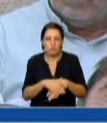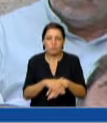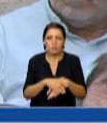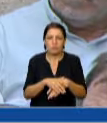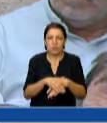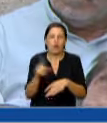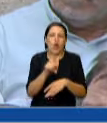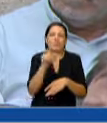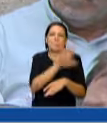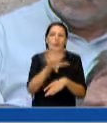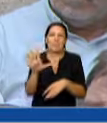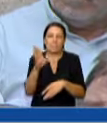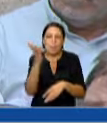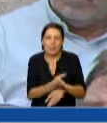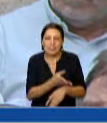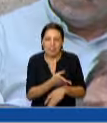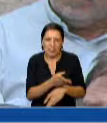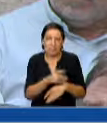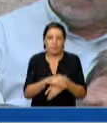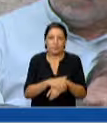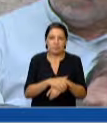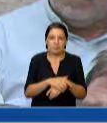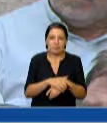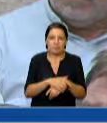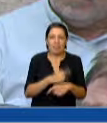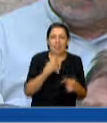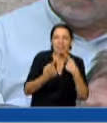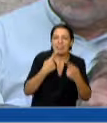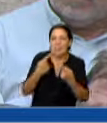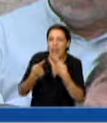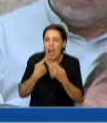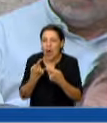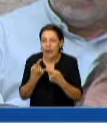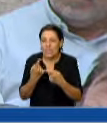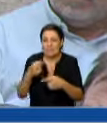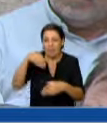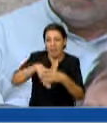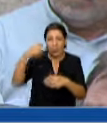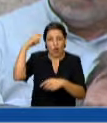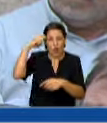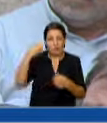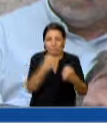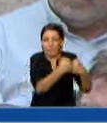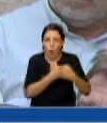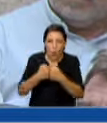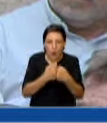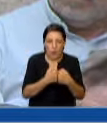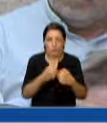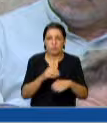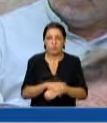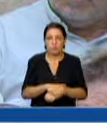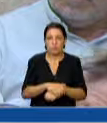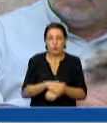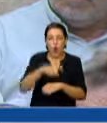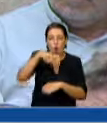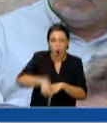era una verdadera locura. Alguno hasta se animó a preguntarle, ¿no sería conveniente que haya un nuevo paro o un paro general y no lo que sucedió de un